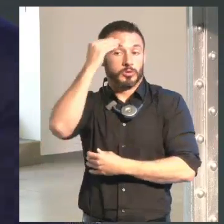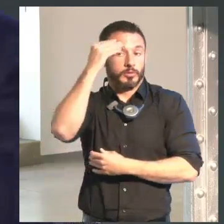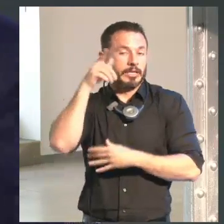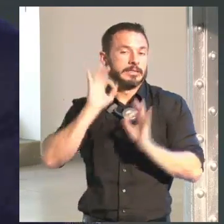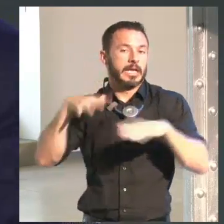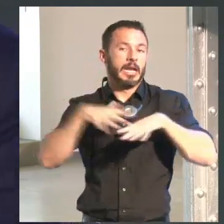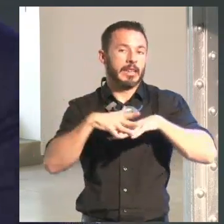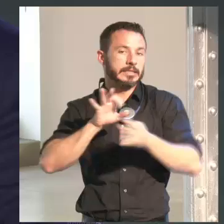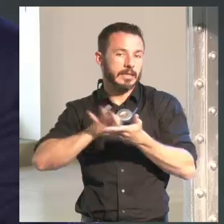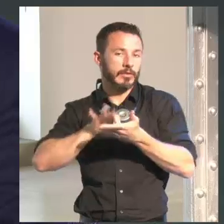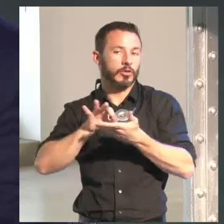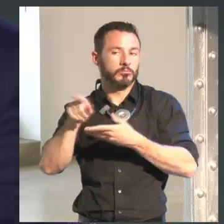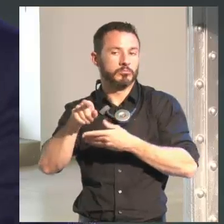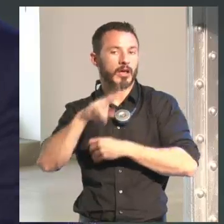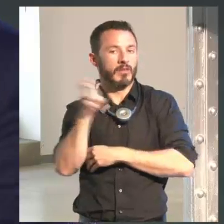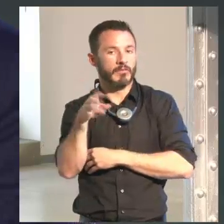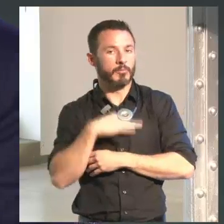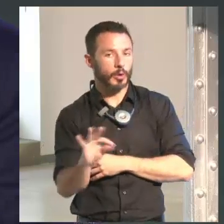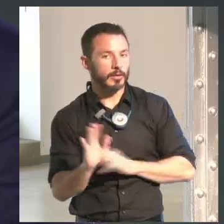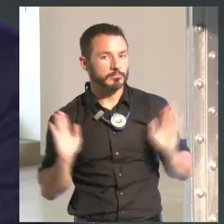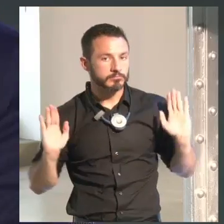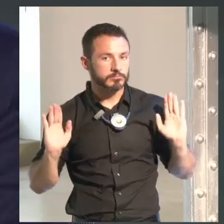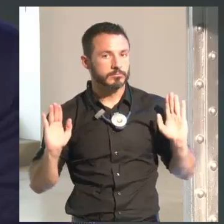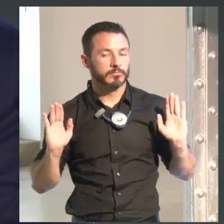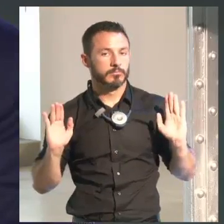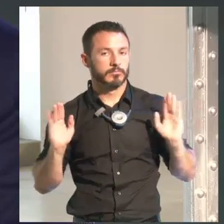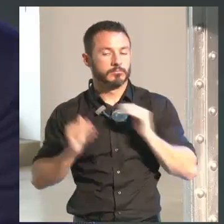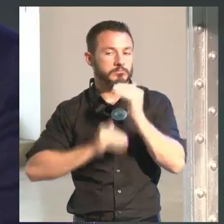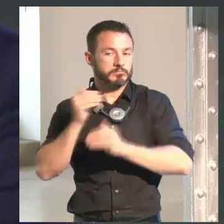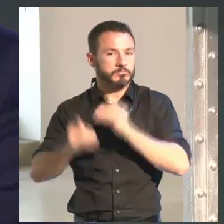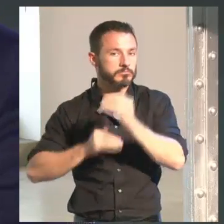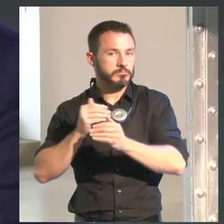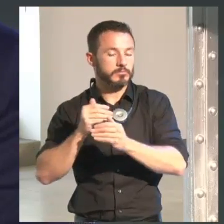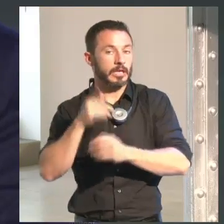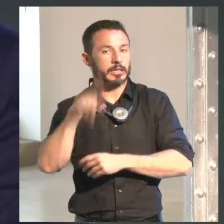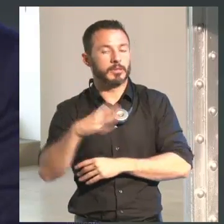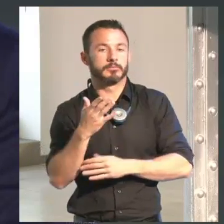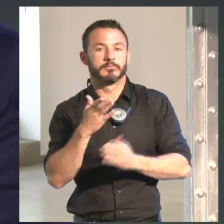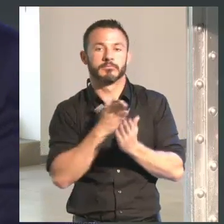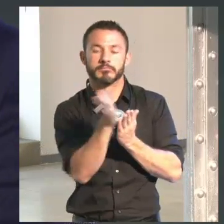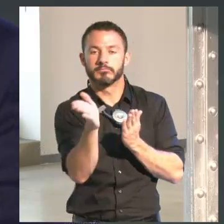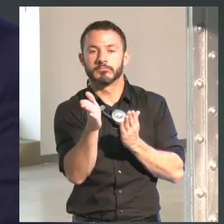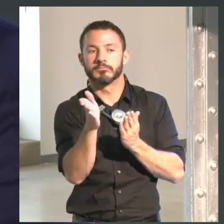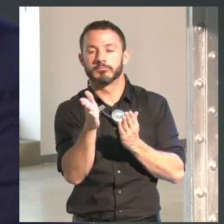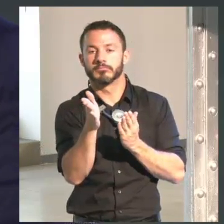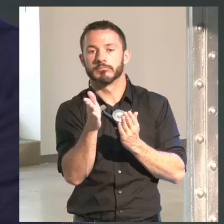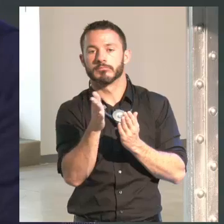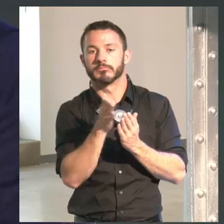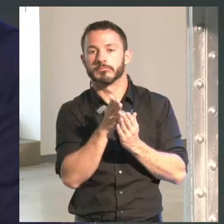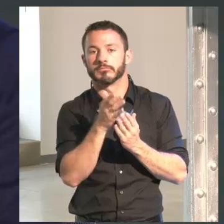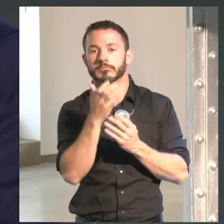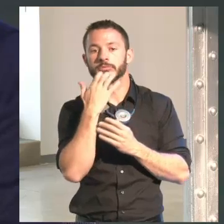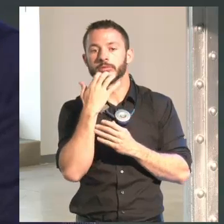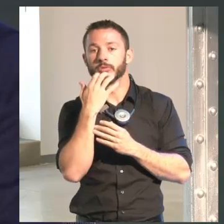redes y en servicios. Por ahí creo que se puede avanzar. Se puede avanzar también por la vía de, digamos,